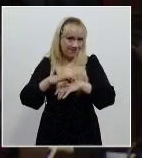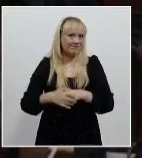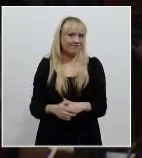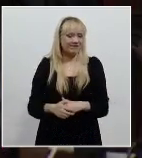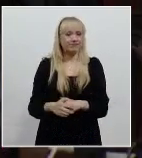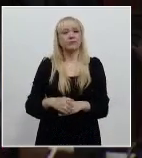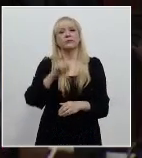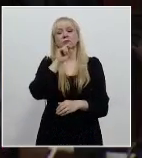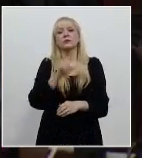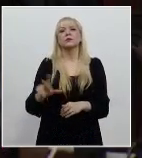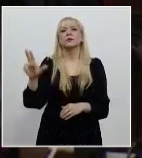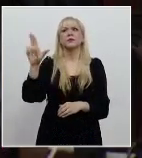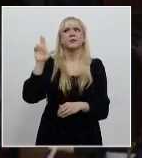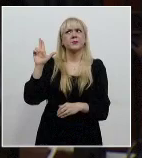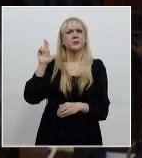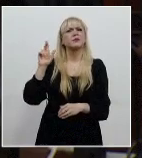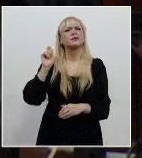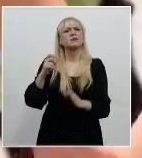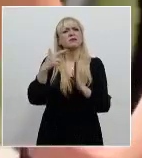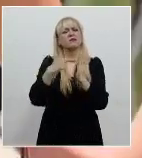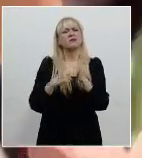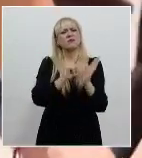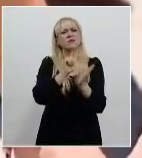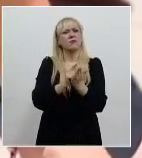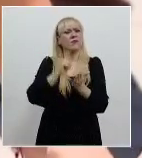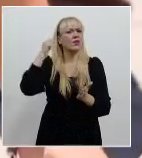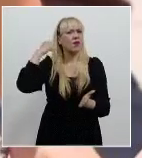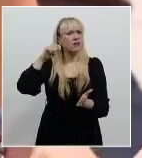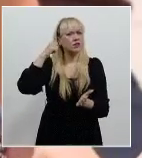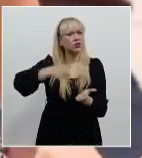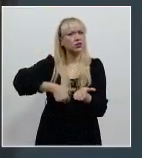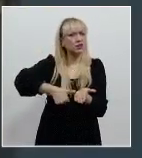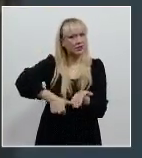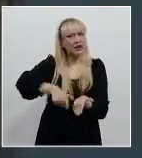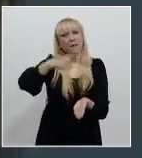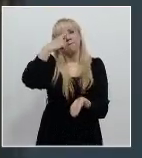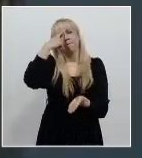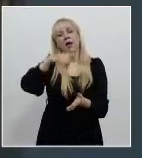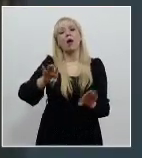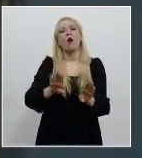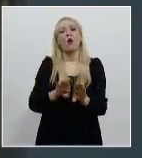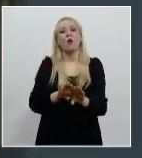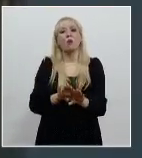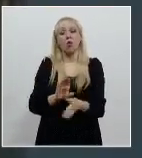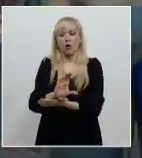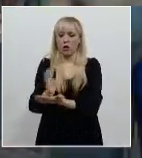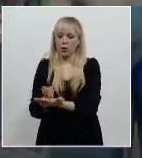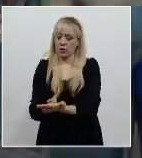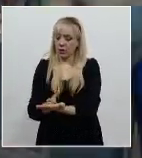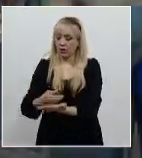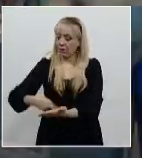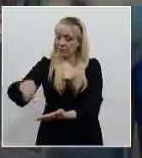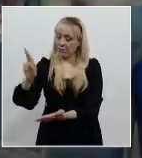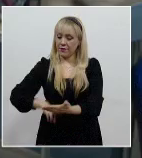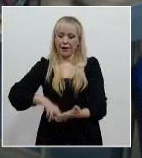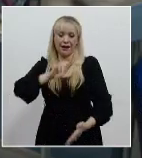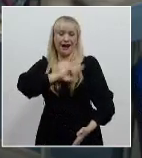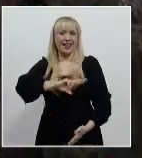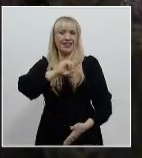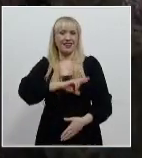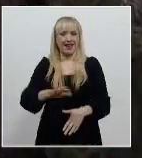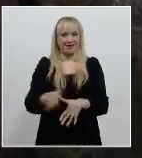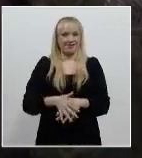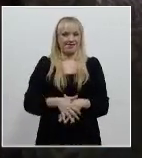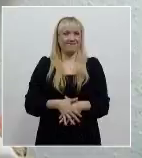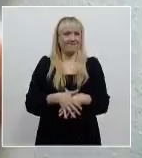de porciones de artículos del Código Civil de Tabasco que regulaban aspectos del contrato de gestación subrogada, también